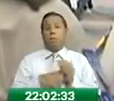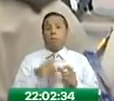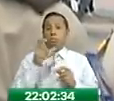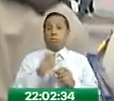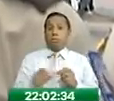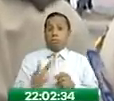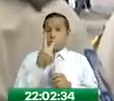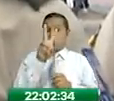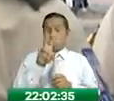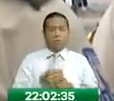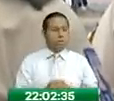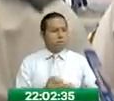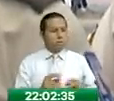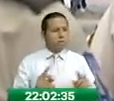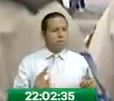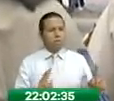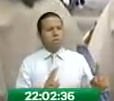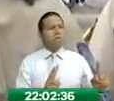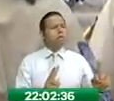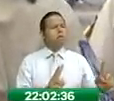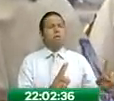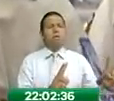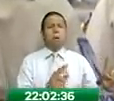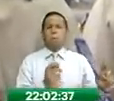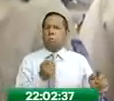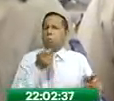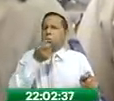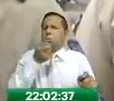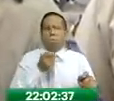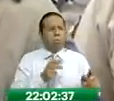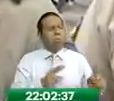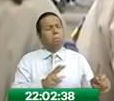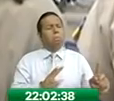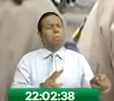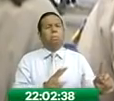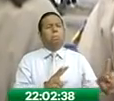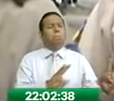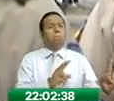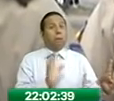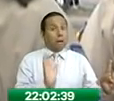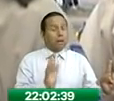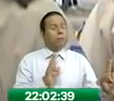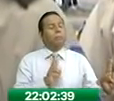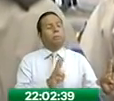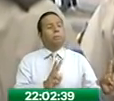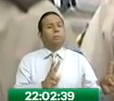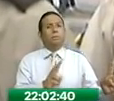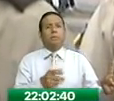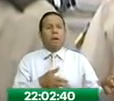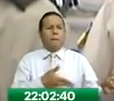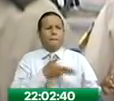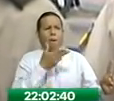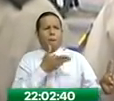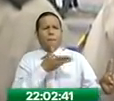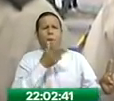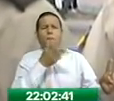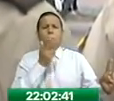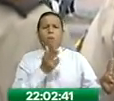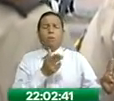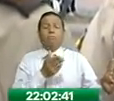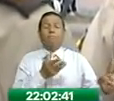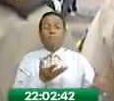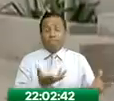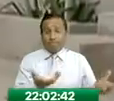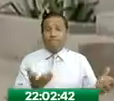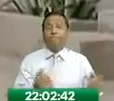del arma de fuego. El ciudadano ha estado un periodo corto de tiempo aquí en el sector. Inmediatamente se da este lamentable